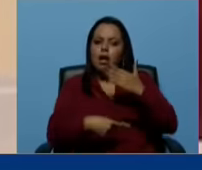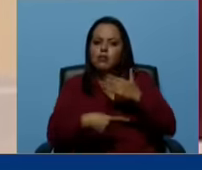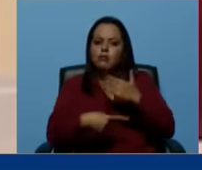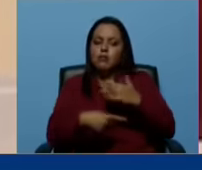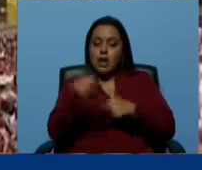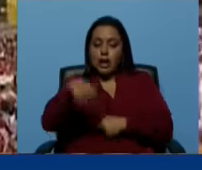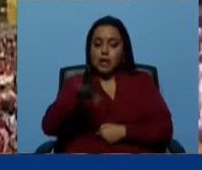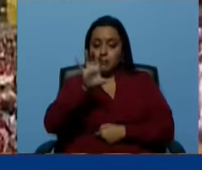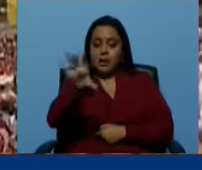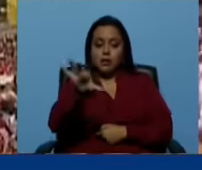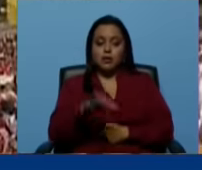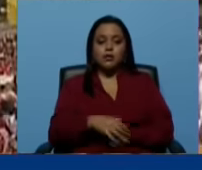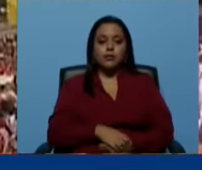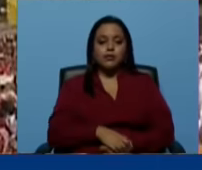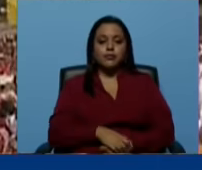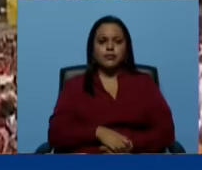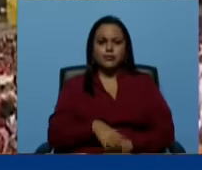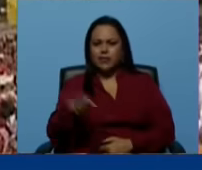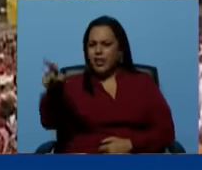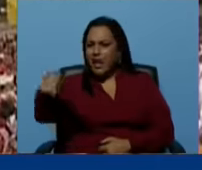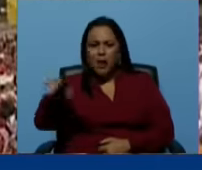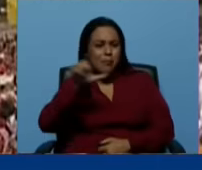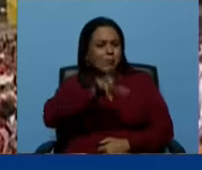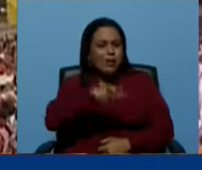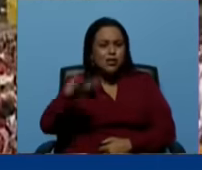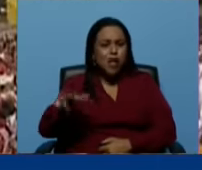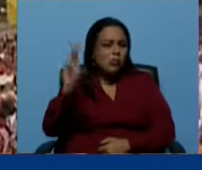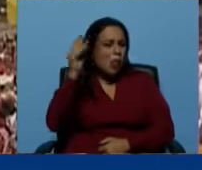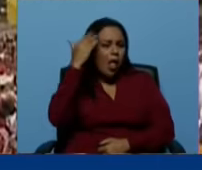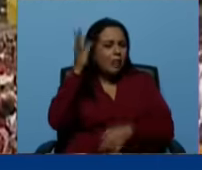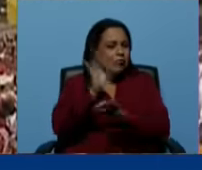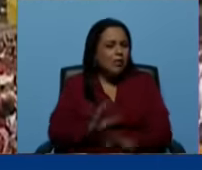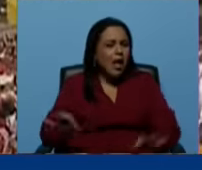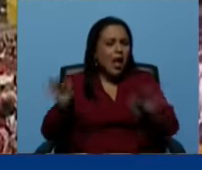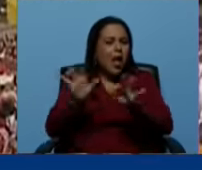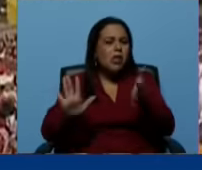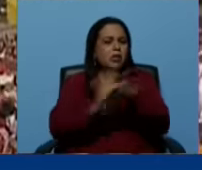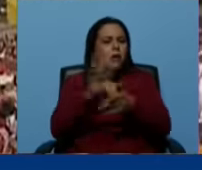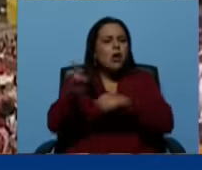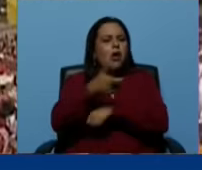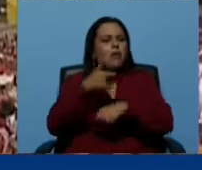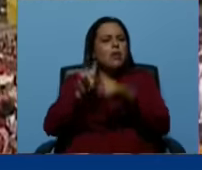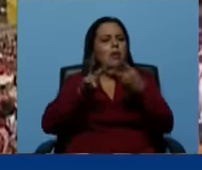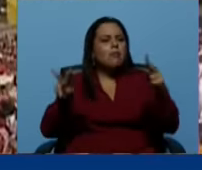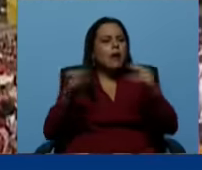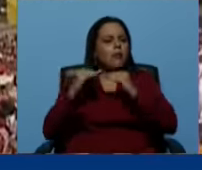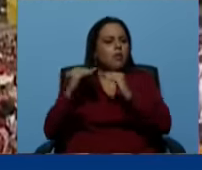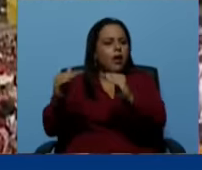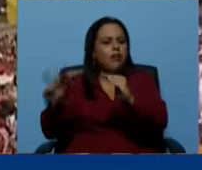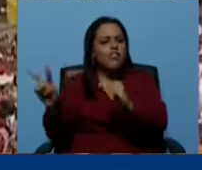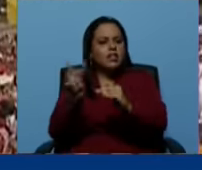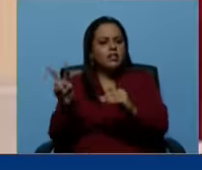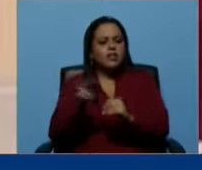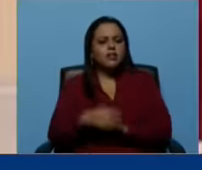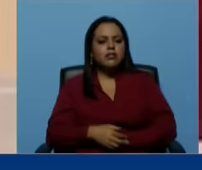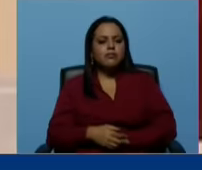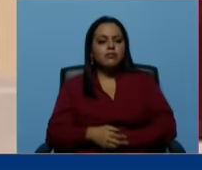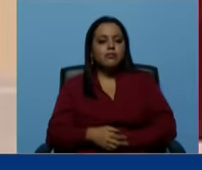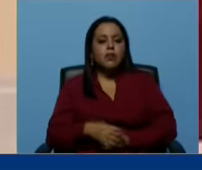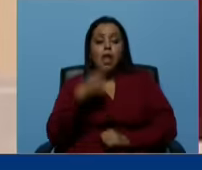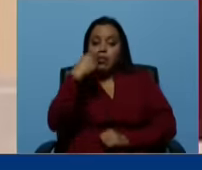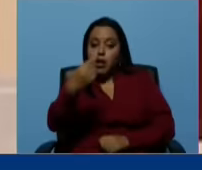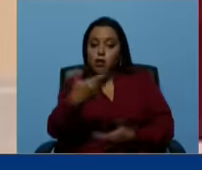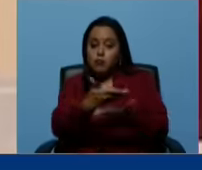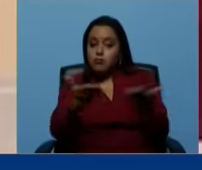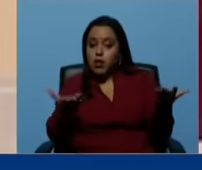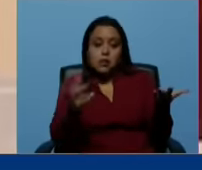país. Esa gente no está calificada ni preparada para gobernar en paz Venezuela. Y les digo a ustedes, los que